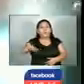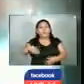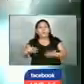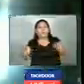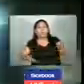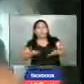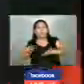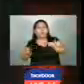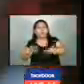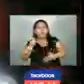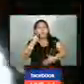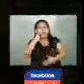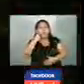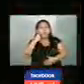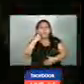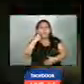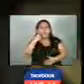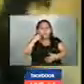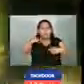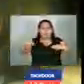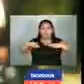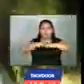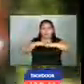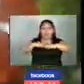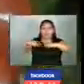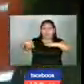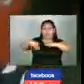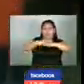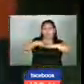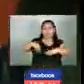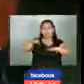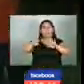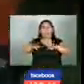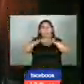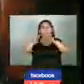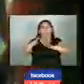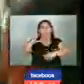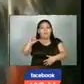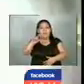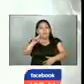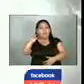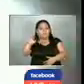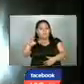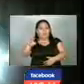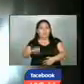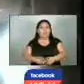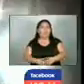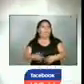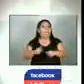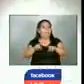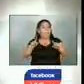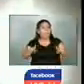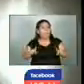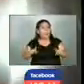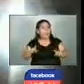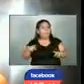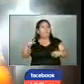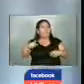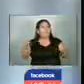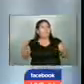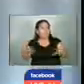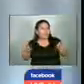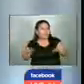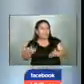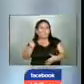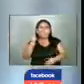comerciales, estos que están ubicados en la 9ª avenida Sur y 4ª calle Poniente en el centro de San Salvador, pero estaban construidas